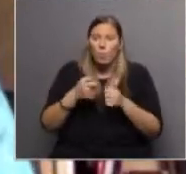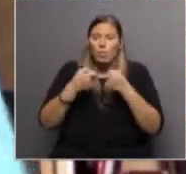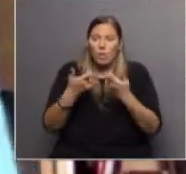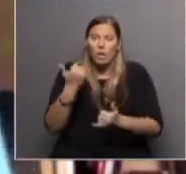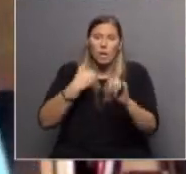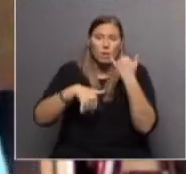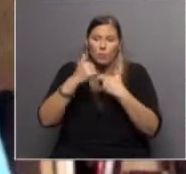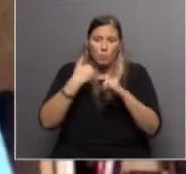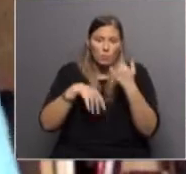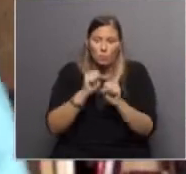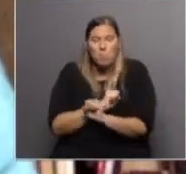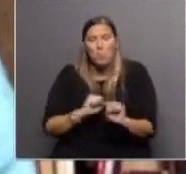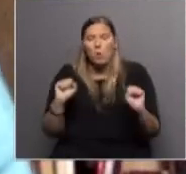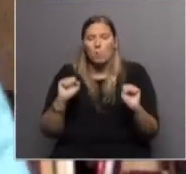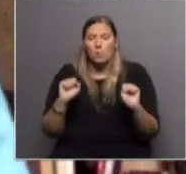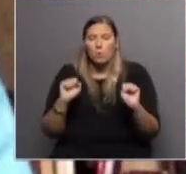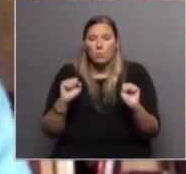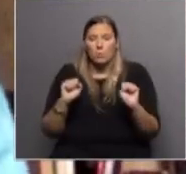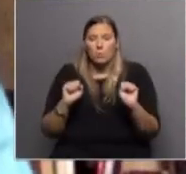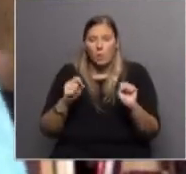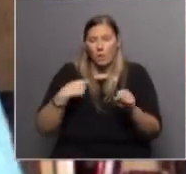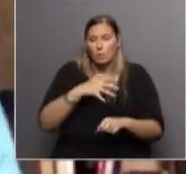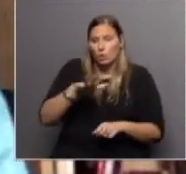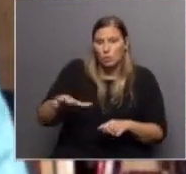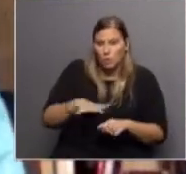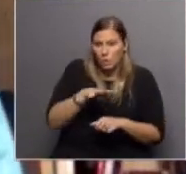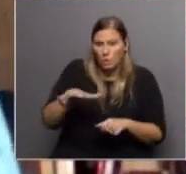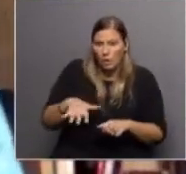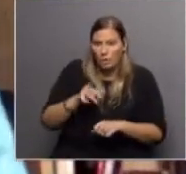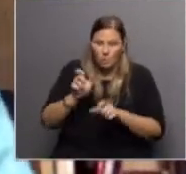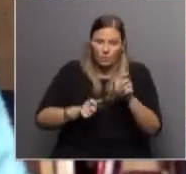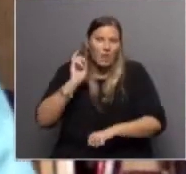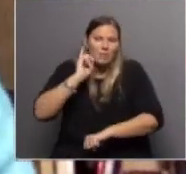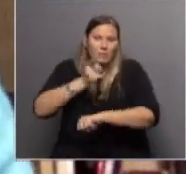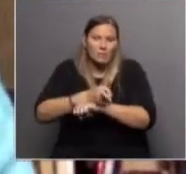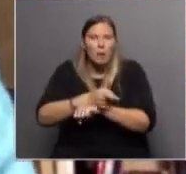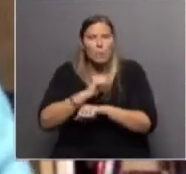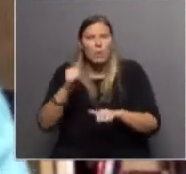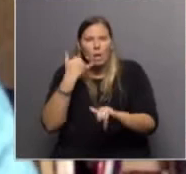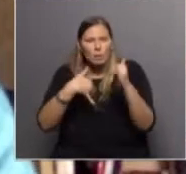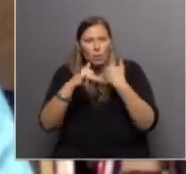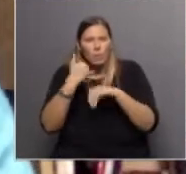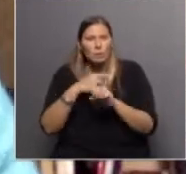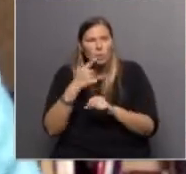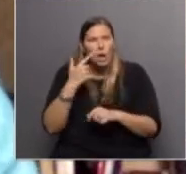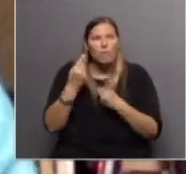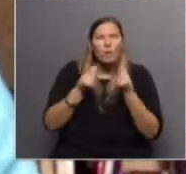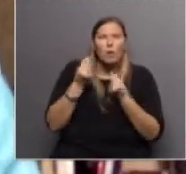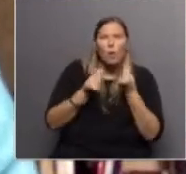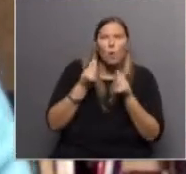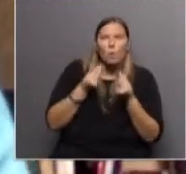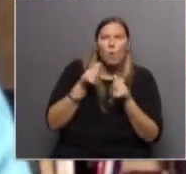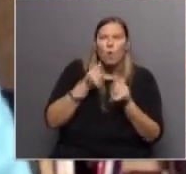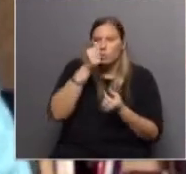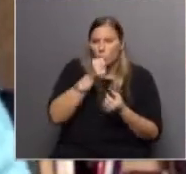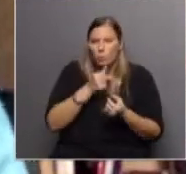información posible para que tanto la sociedad como los tomadores de decisiones tengan elementos para después resolver o